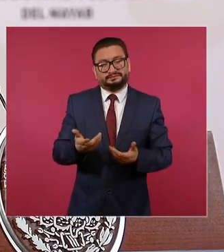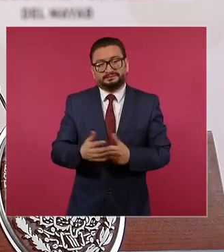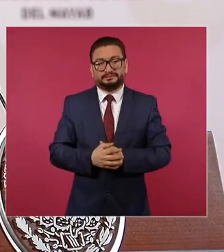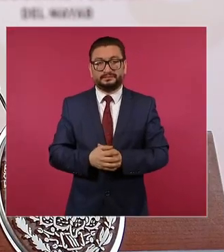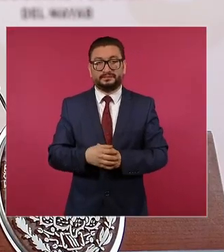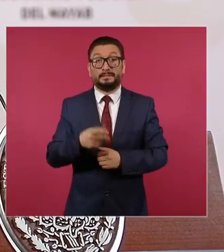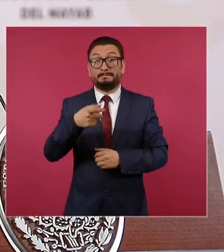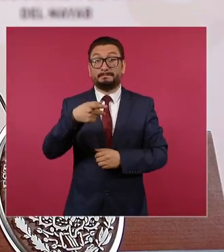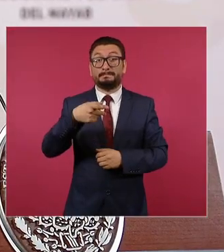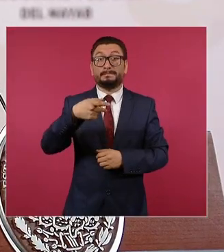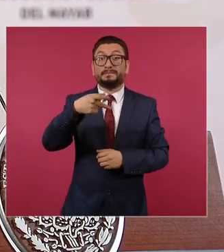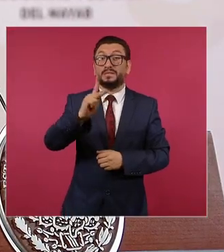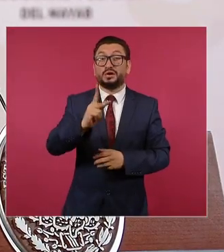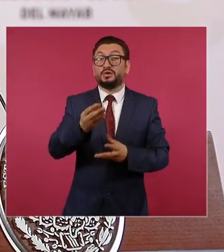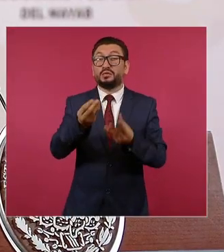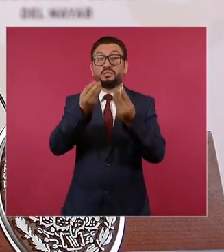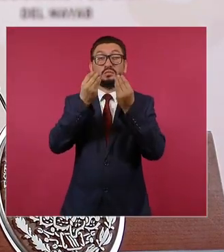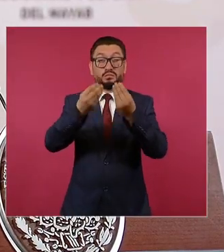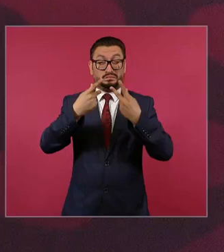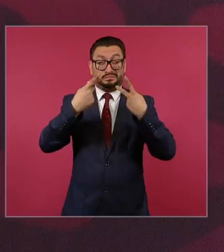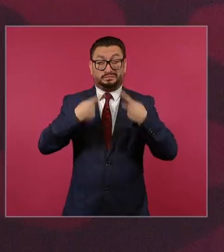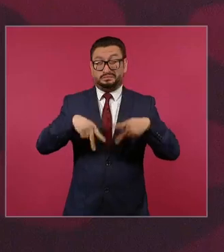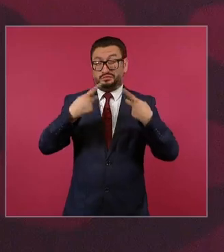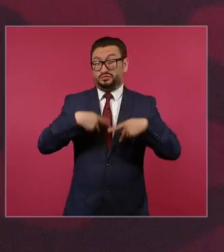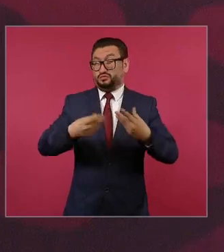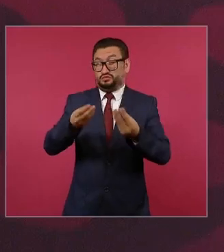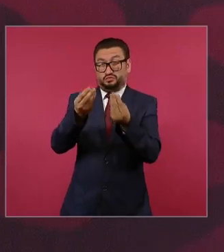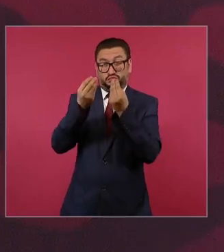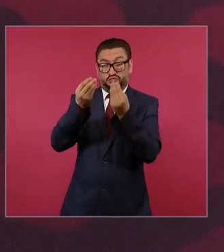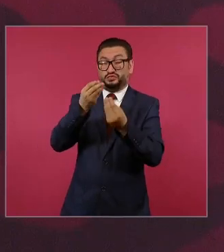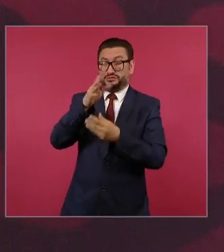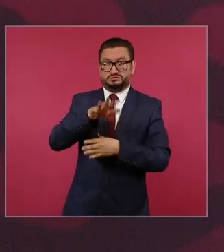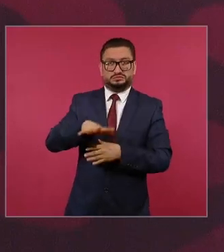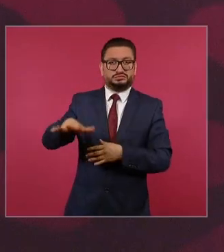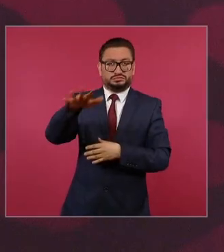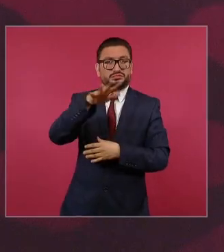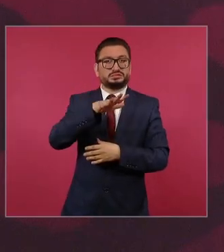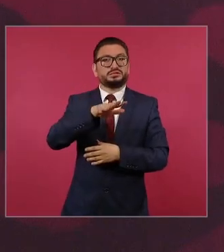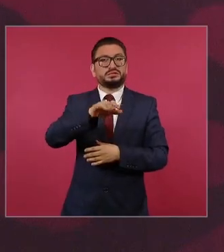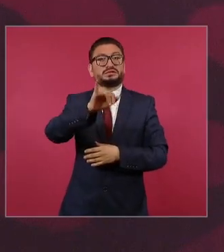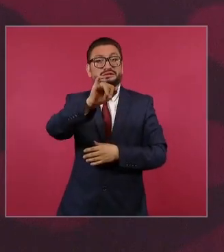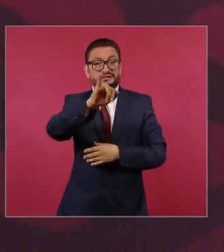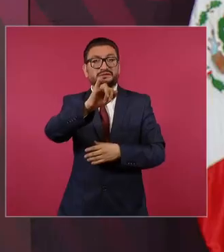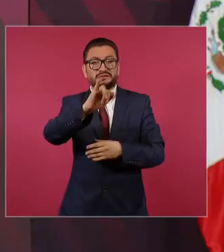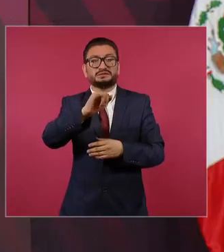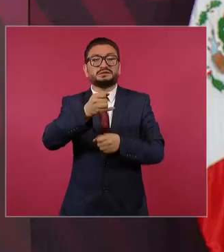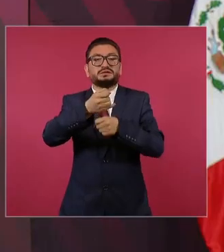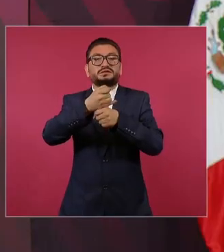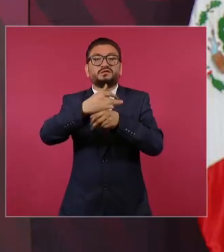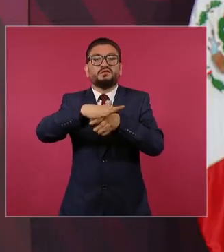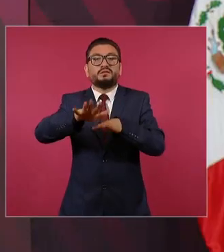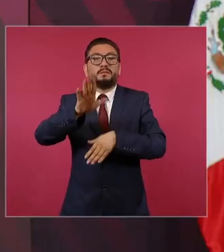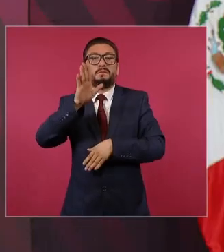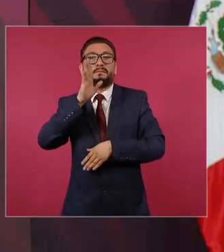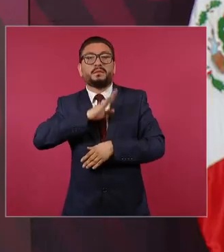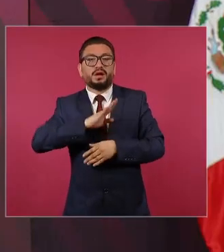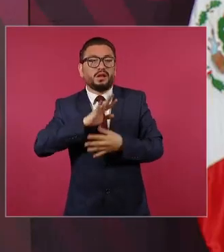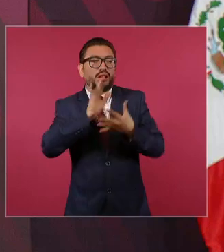Pero hay mucha gente, mucha, mucha gente que sí fue mal informada,